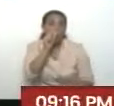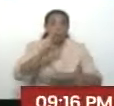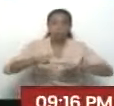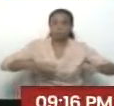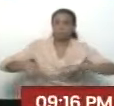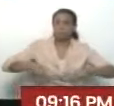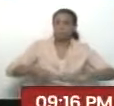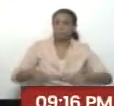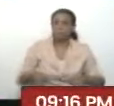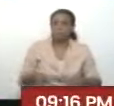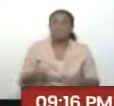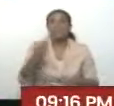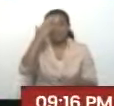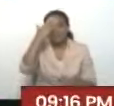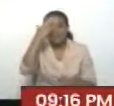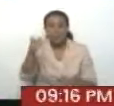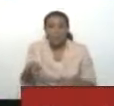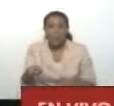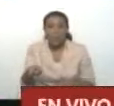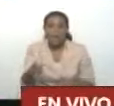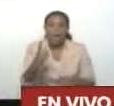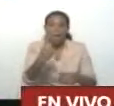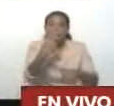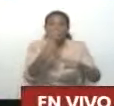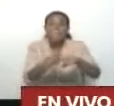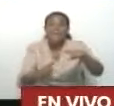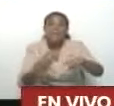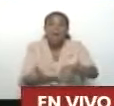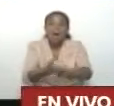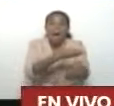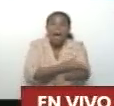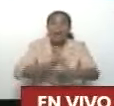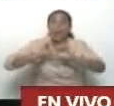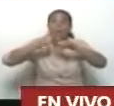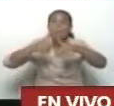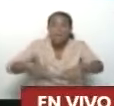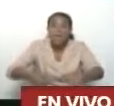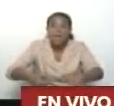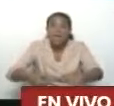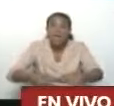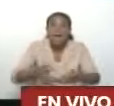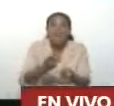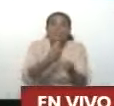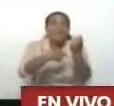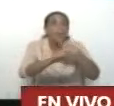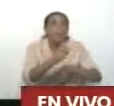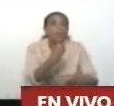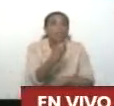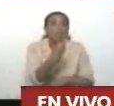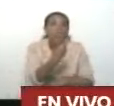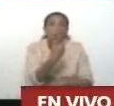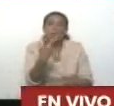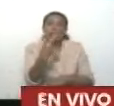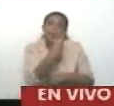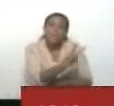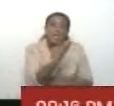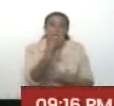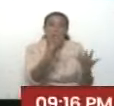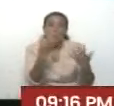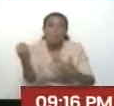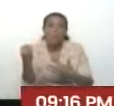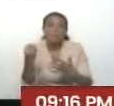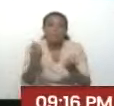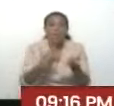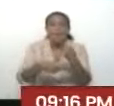bueno, se enteró de que media hora antes del comienzo de la función habían devuelto 290 o 300 entradas.